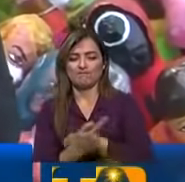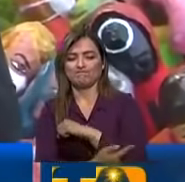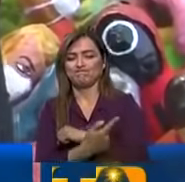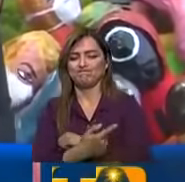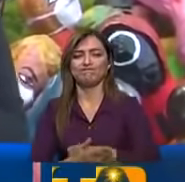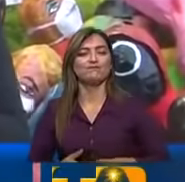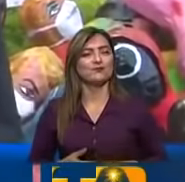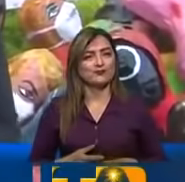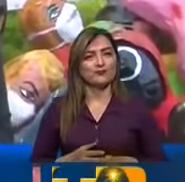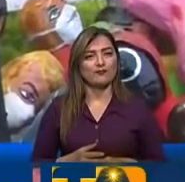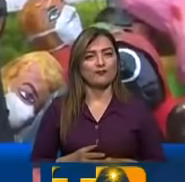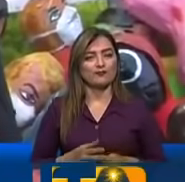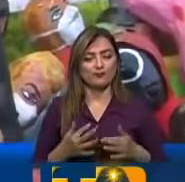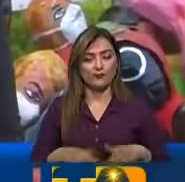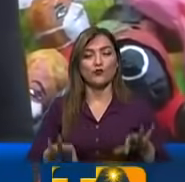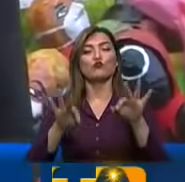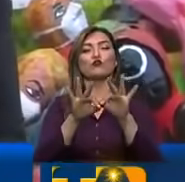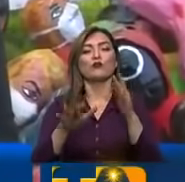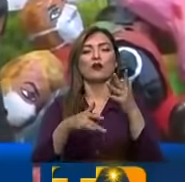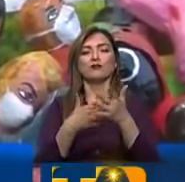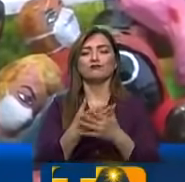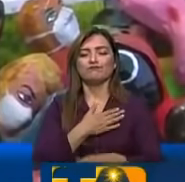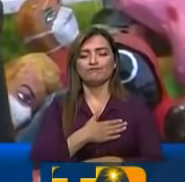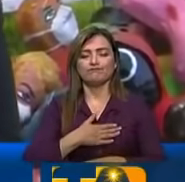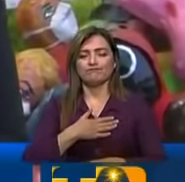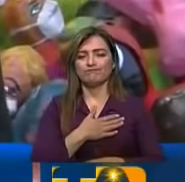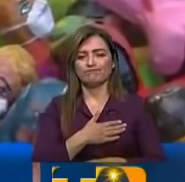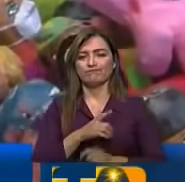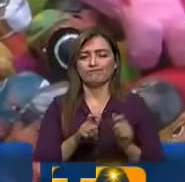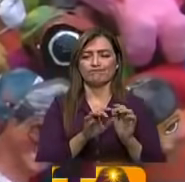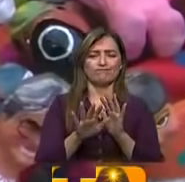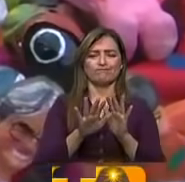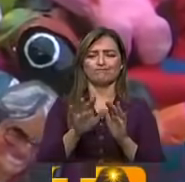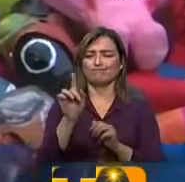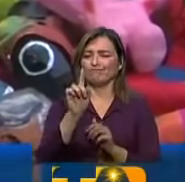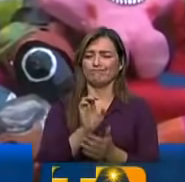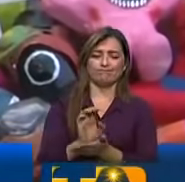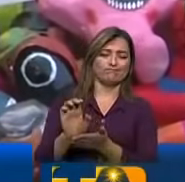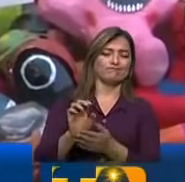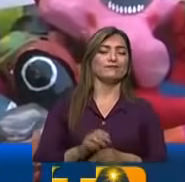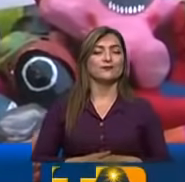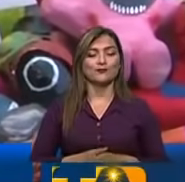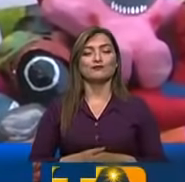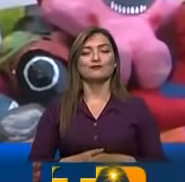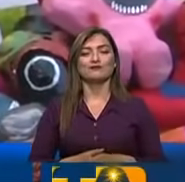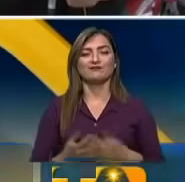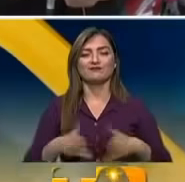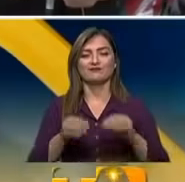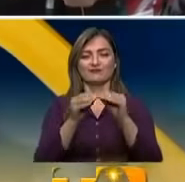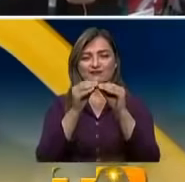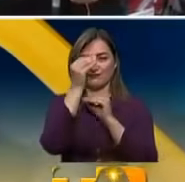actividad. También es importante que por el bien de todos evitemos las aglomeraciones. Con esta información regresamos de estudios. Buenos